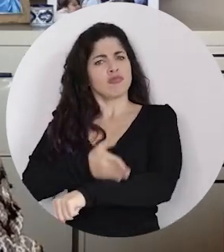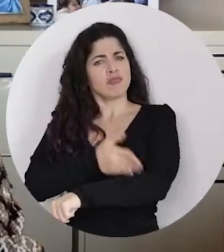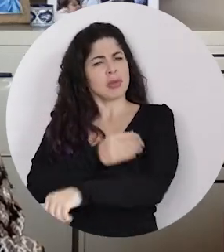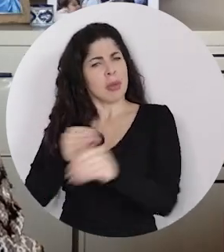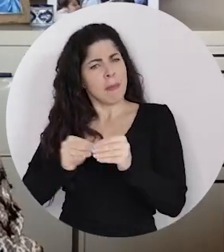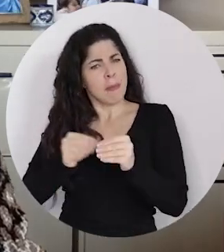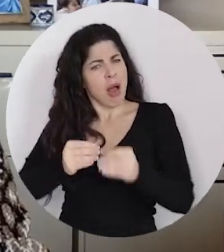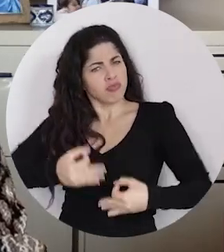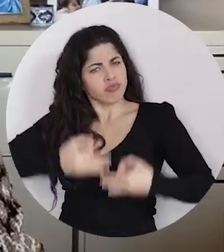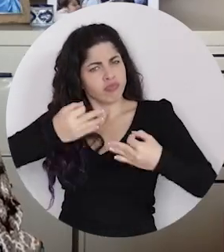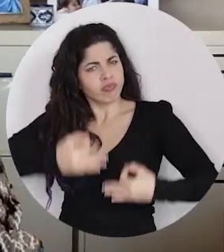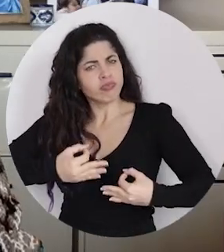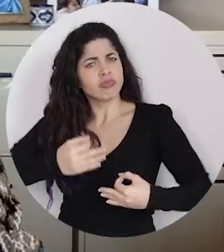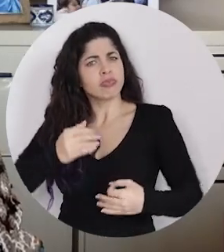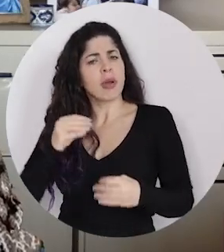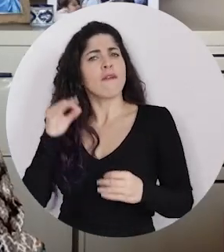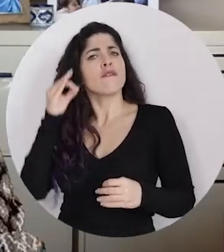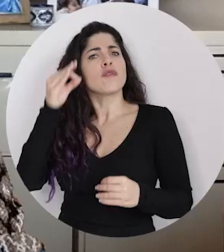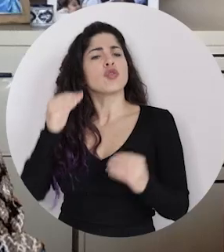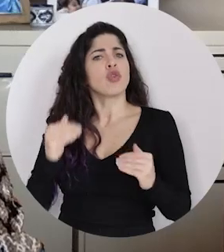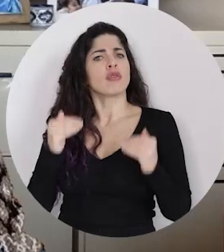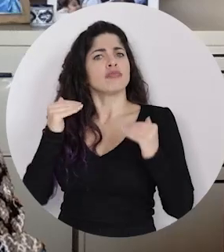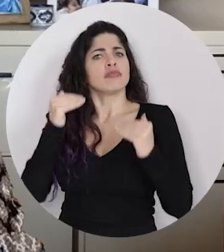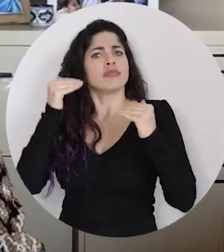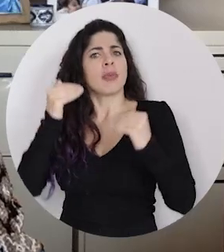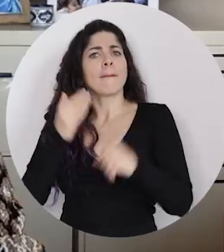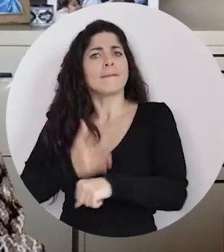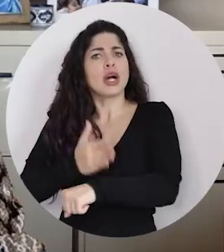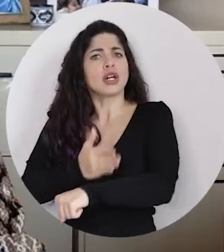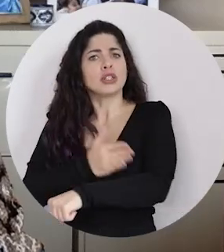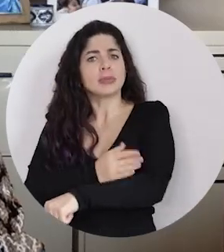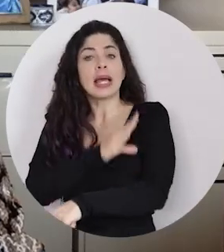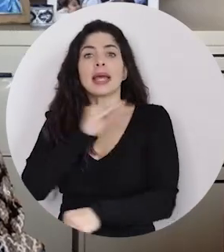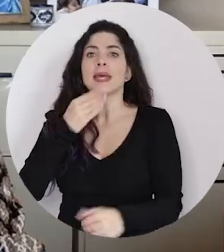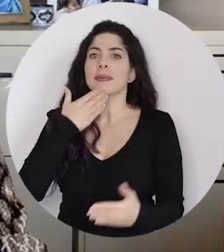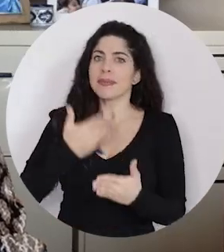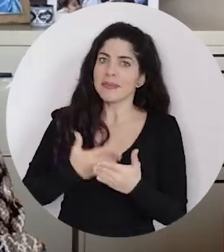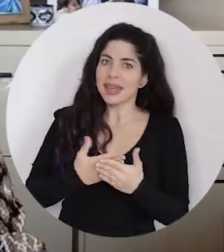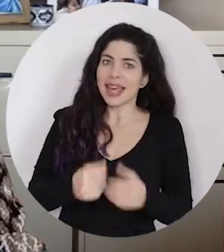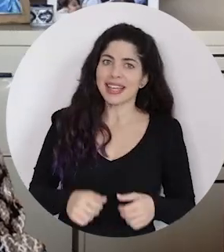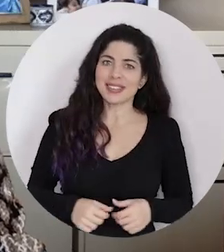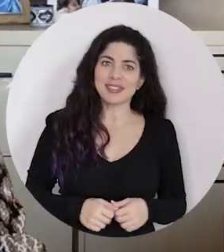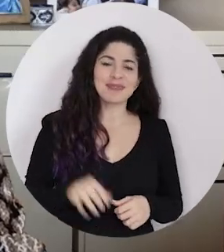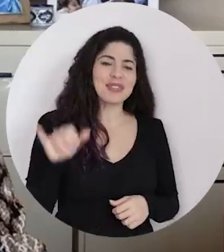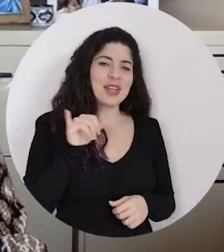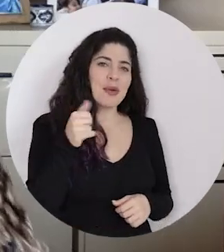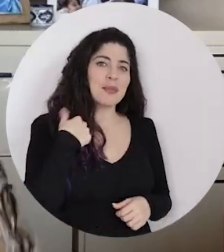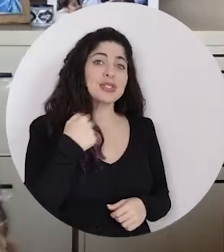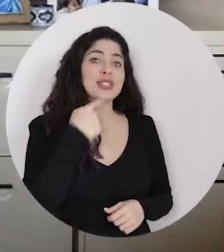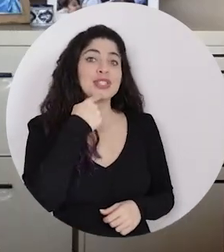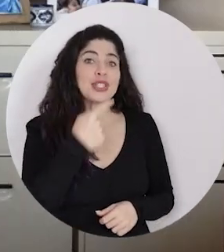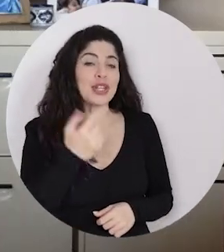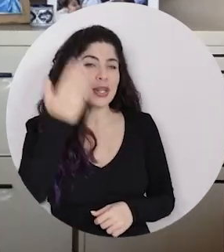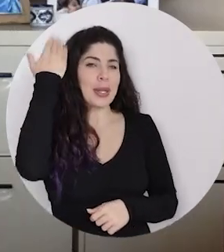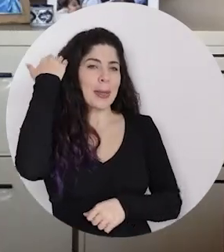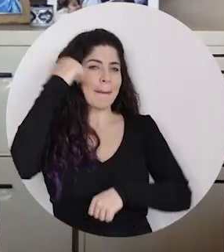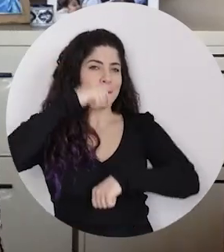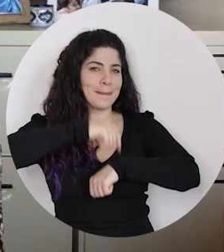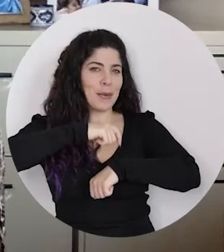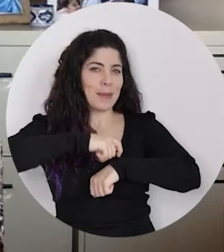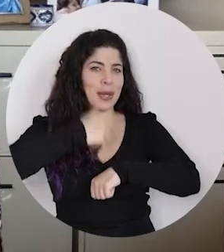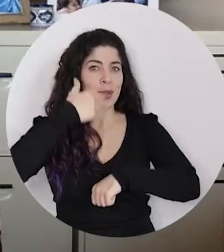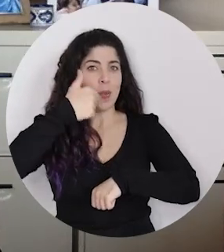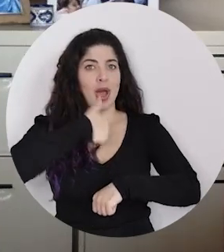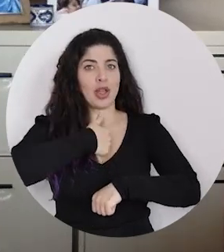avanzar con más determinación hacia mayores niveles de prosperidad y de bienestar. Como lo dije en